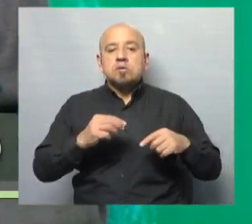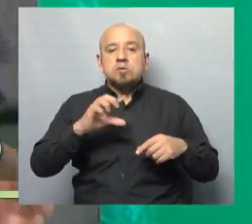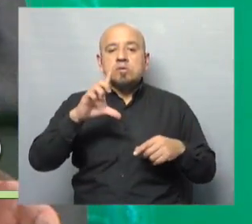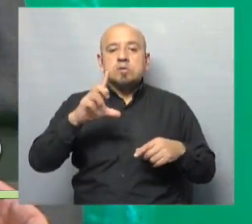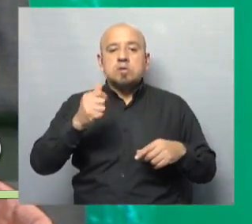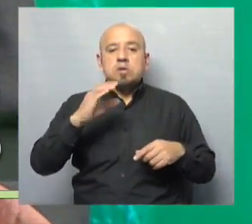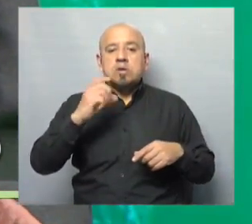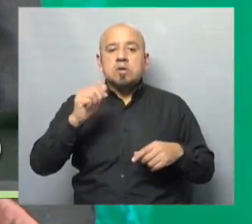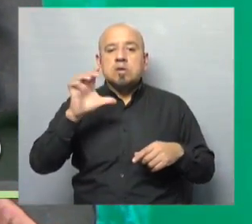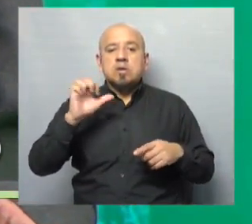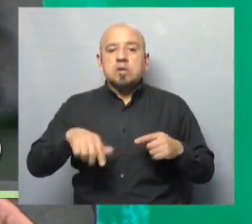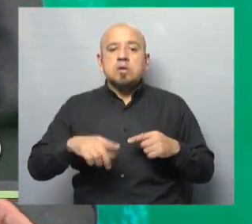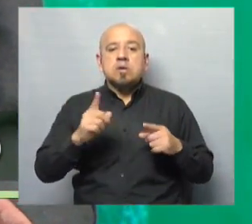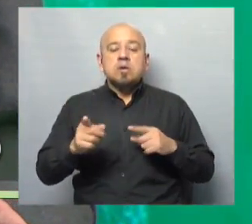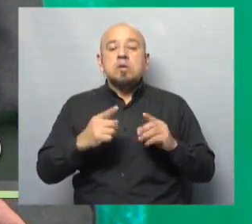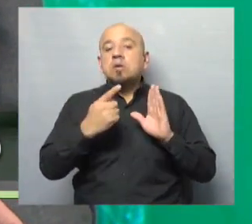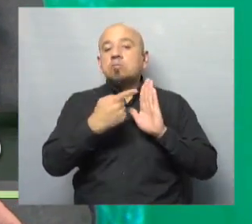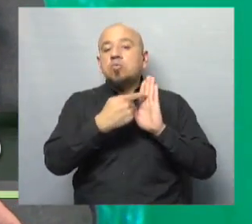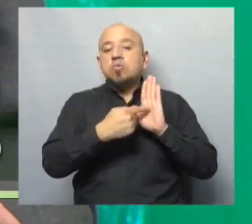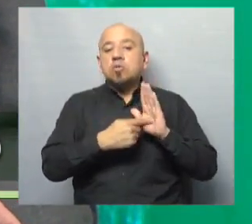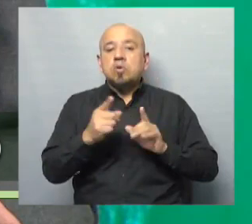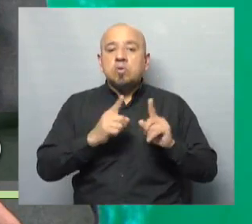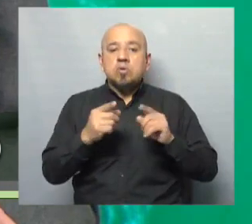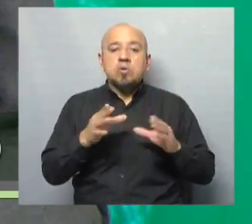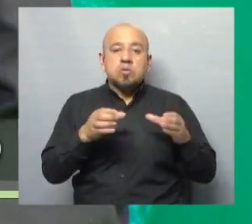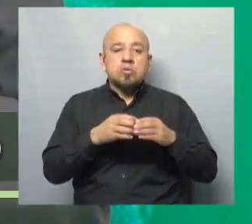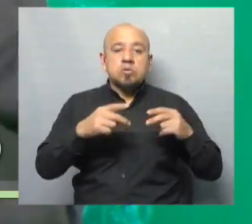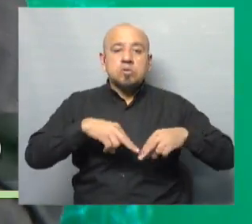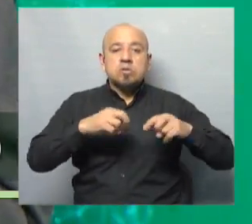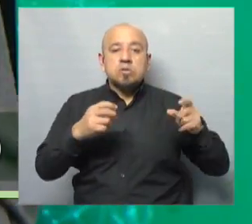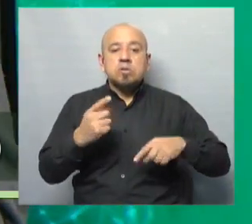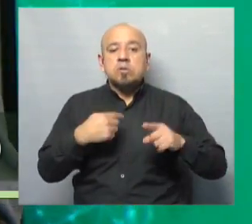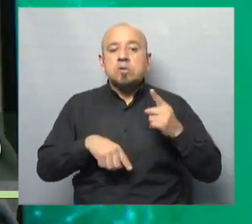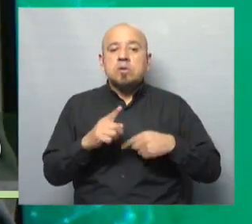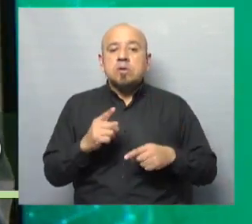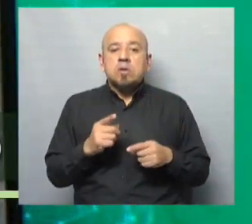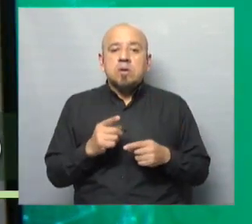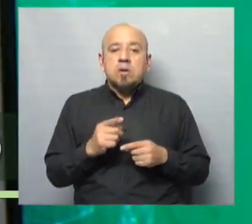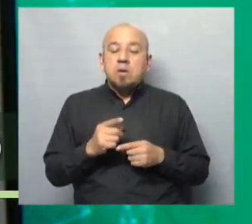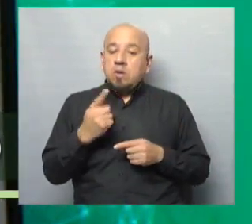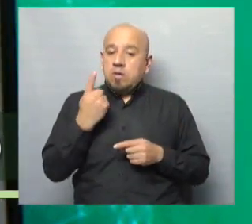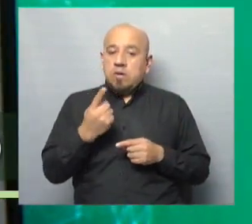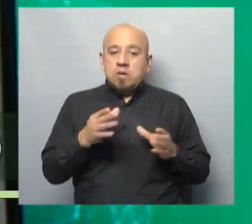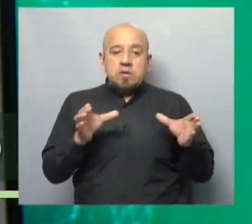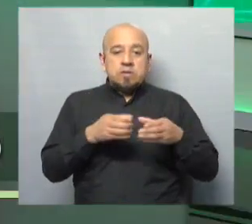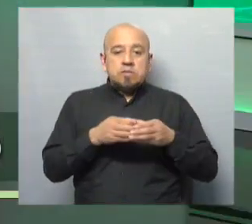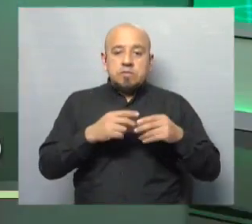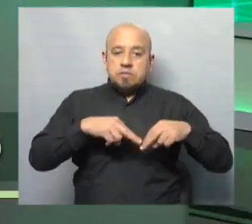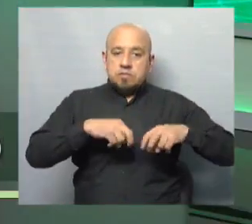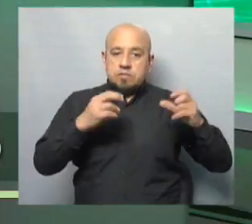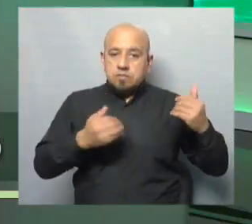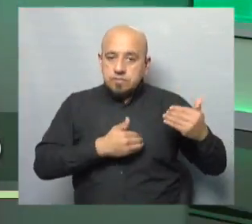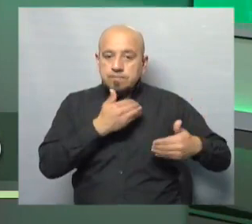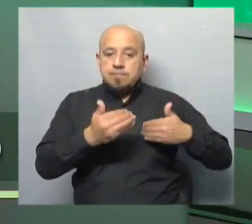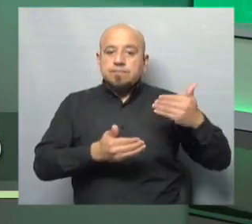y terminó en estos poquitos poderes que tienen la acta de comisión investigadora pero una cosa es que una comisión investigadora avance y luego